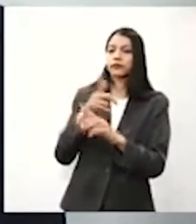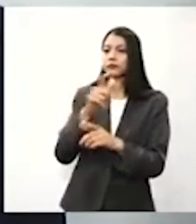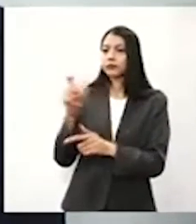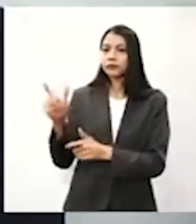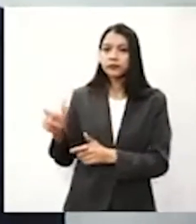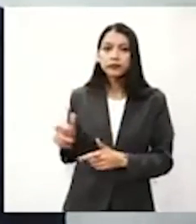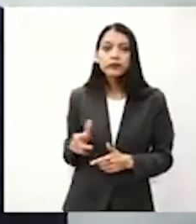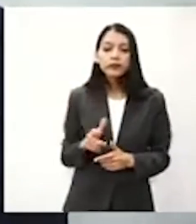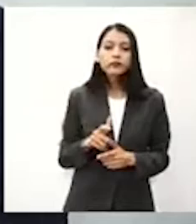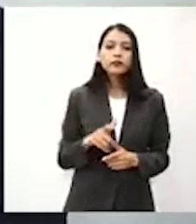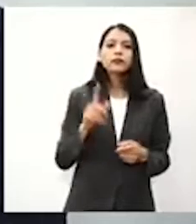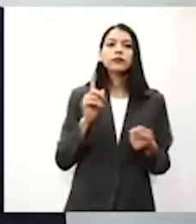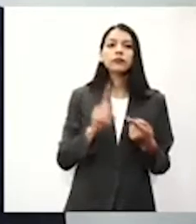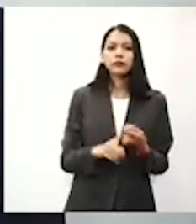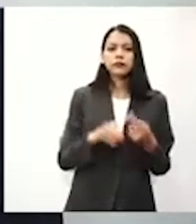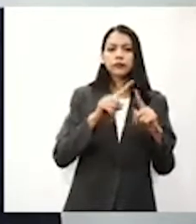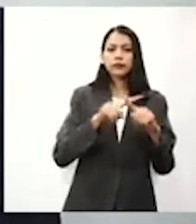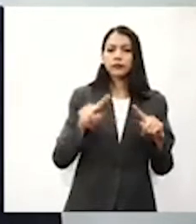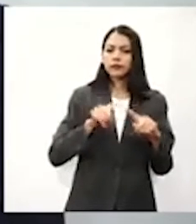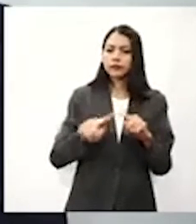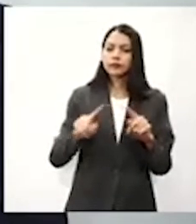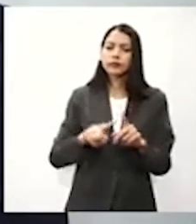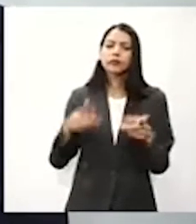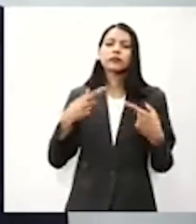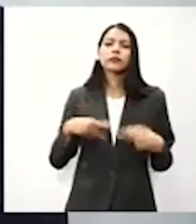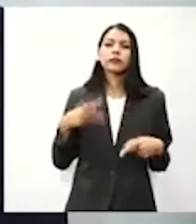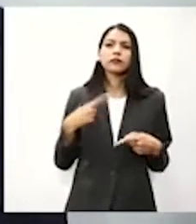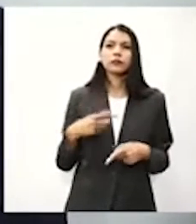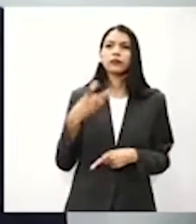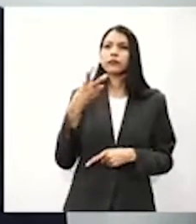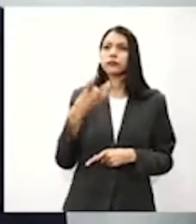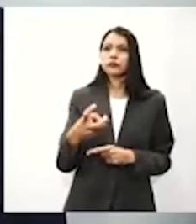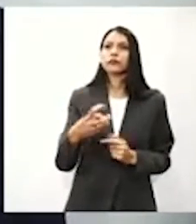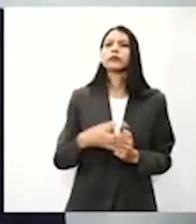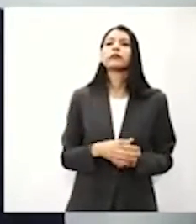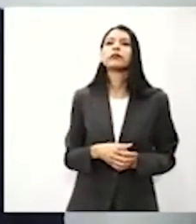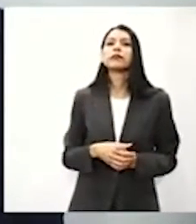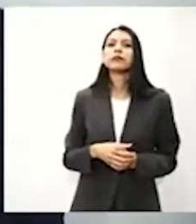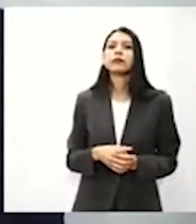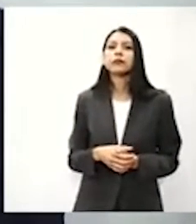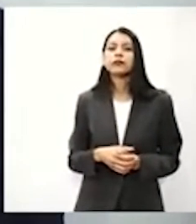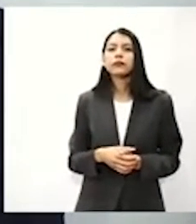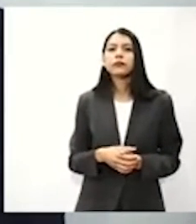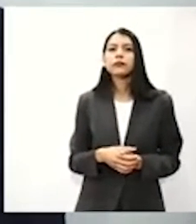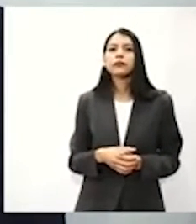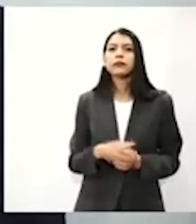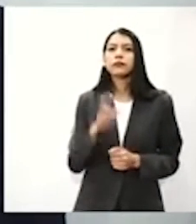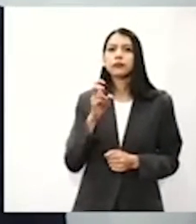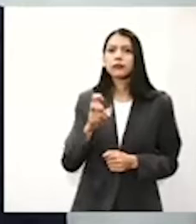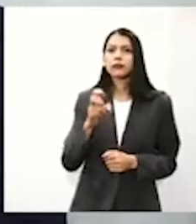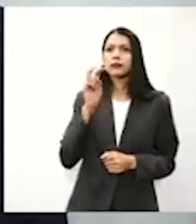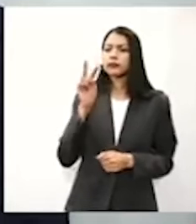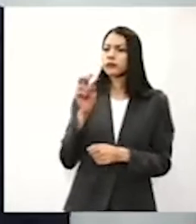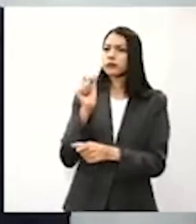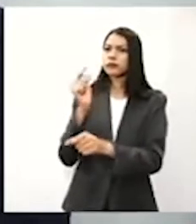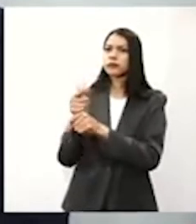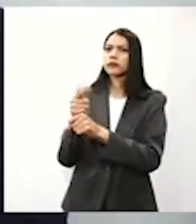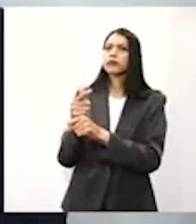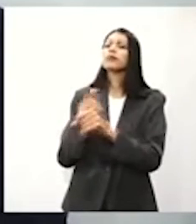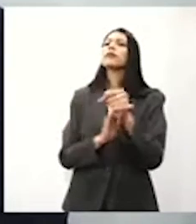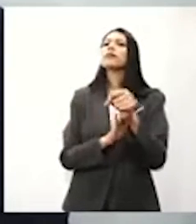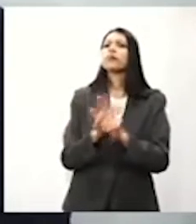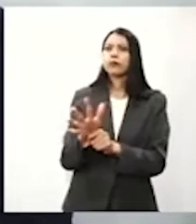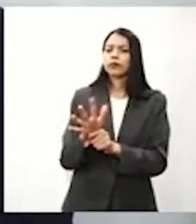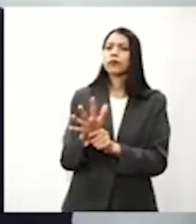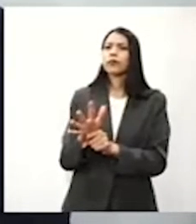comunidad. Se estima que el atentado ocurrió entre las 16 y 16:15 horas aproximadamente, cuando se dirigía a